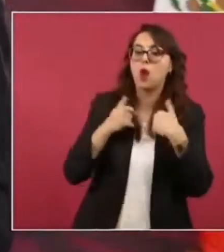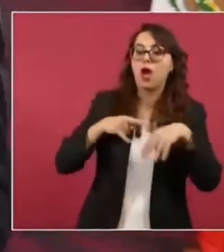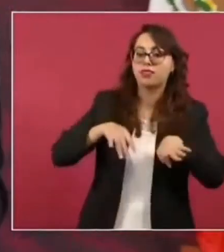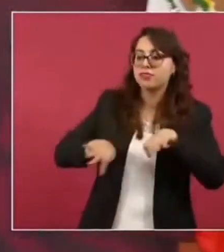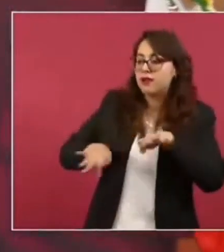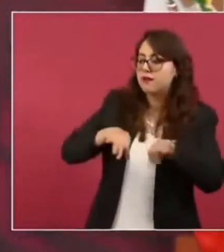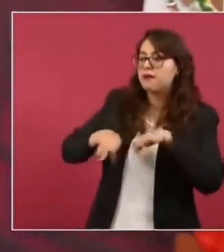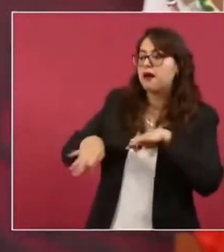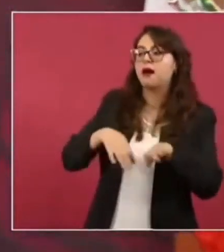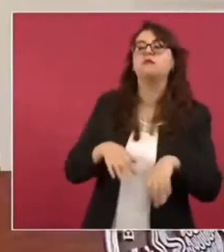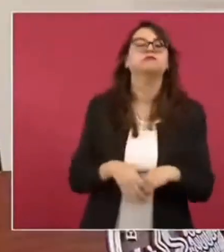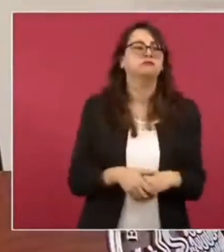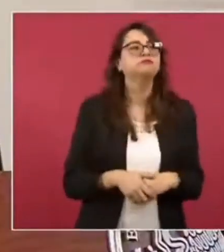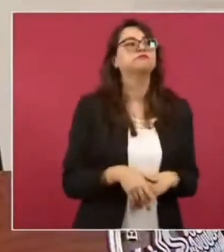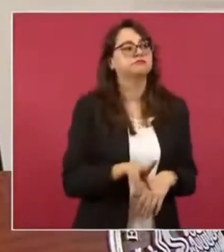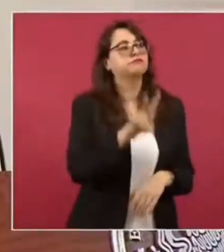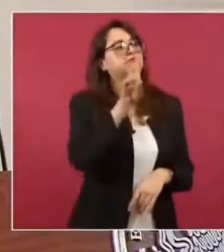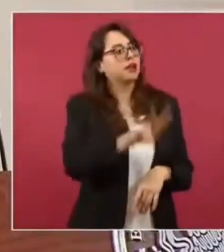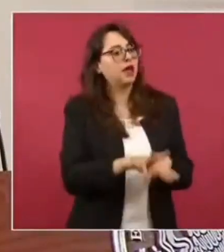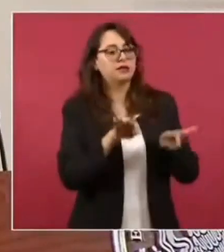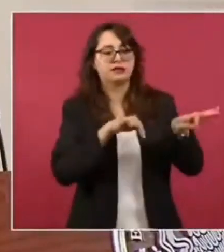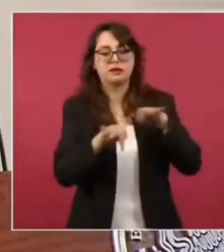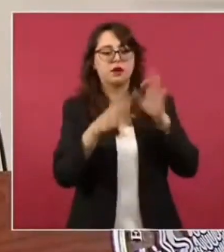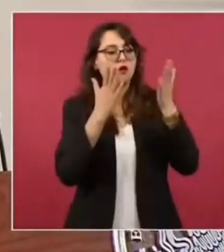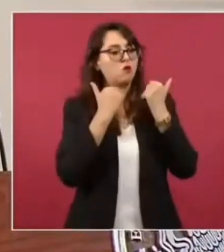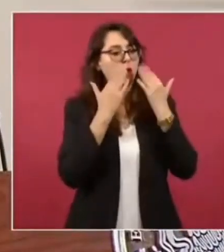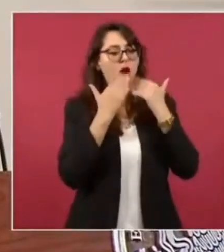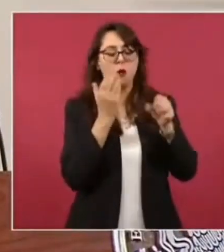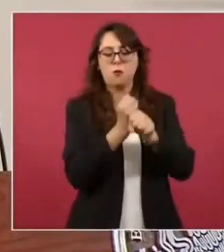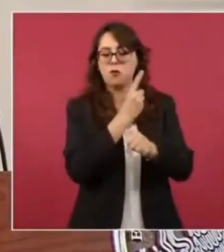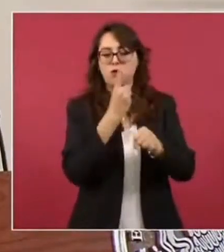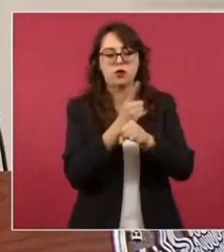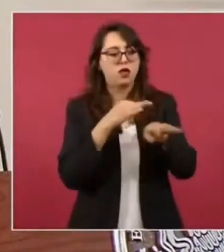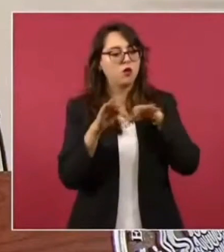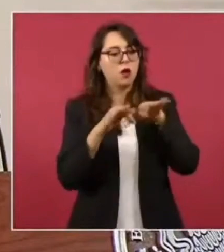Pues sí, el desempleo, la falta de trabajo, de oportunidades